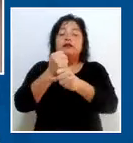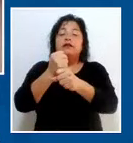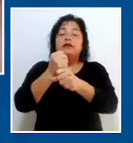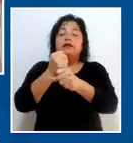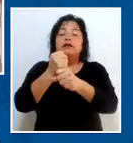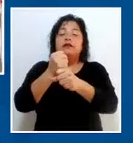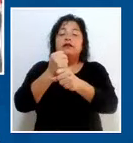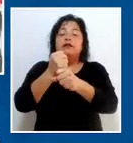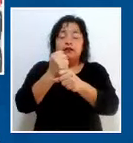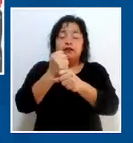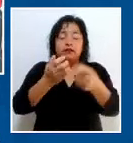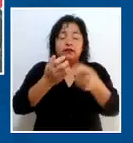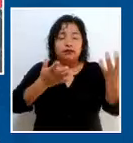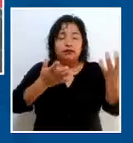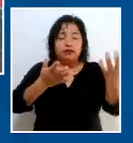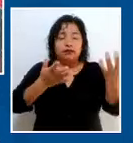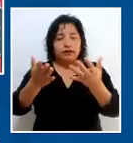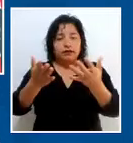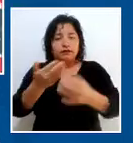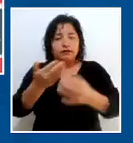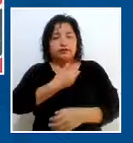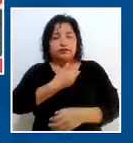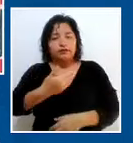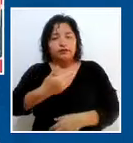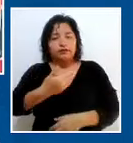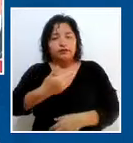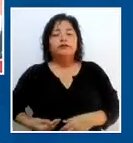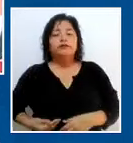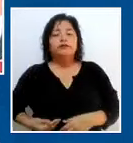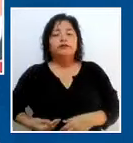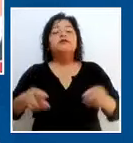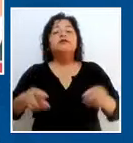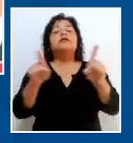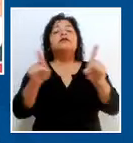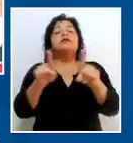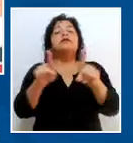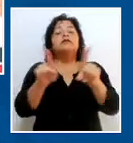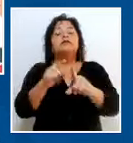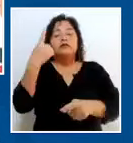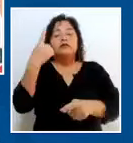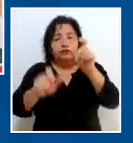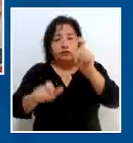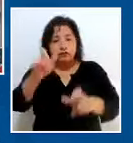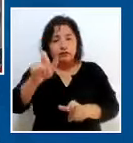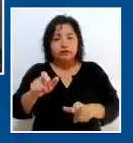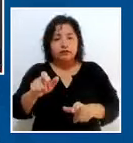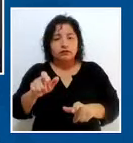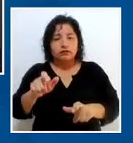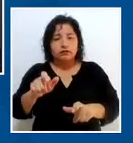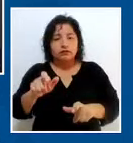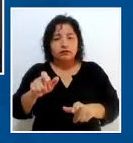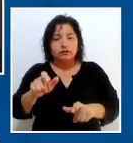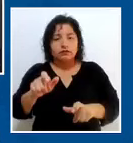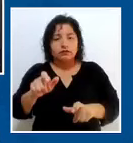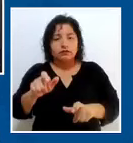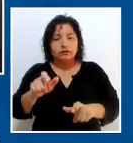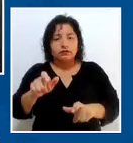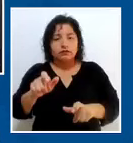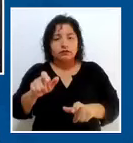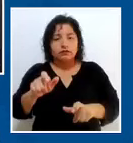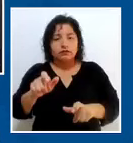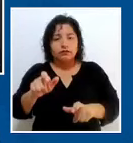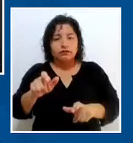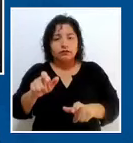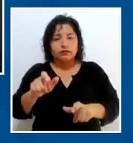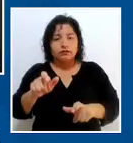¿no?, estas empresas privadas que vulneran también el derecho de acceso a la información. Hay todo un marco